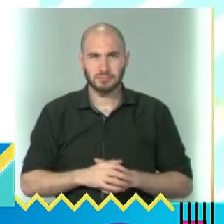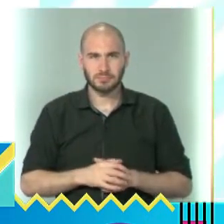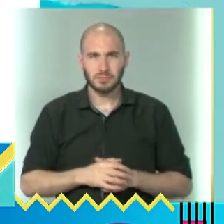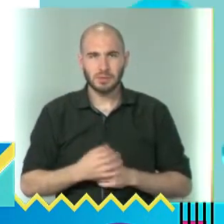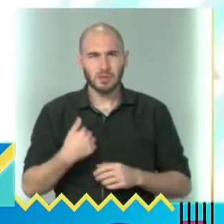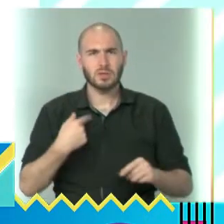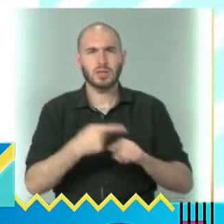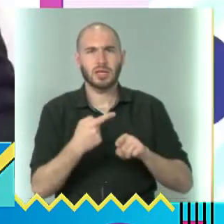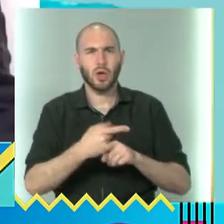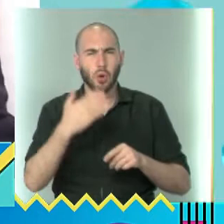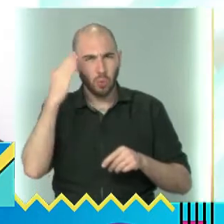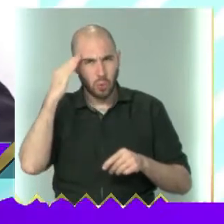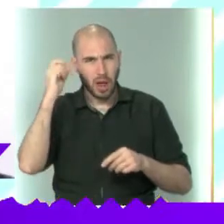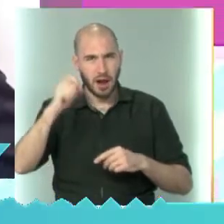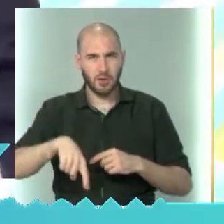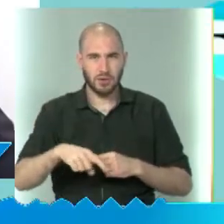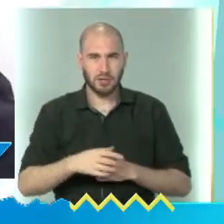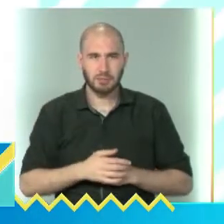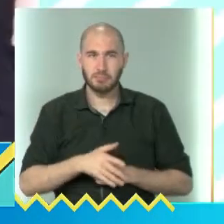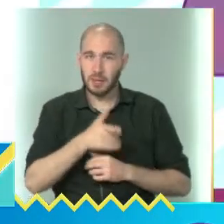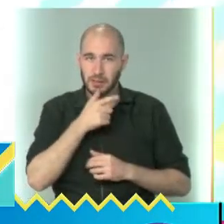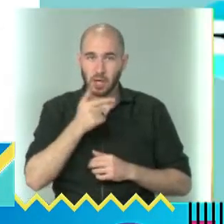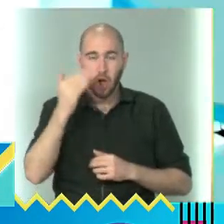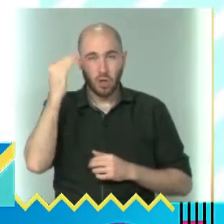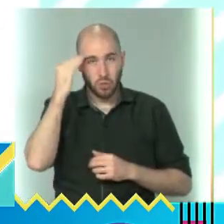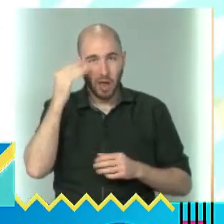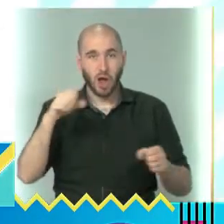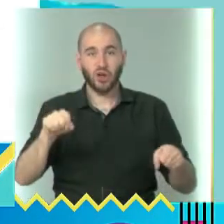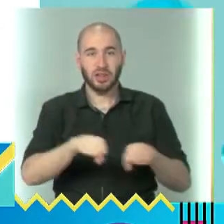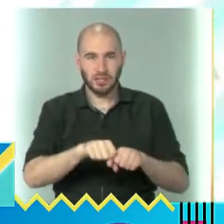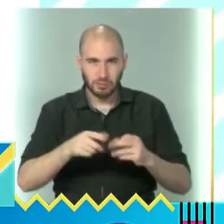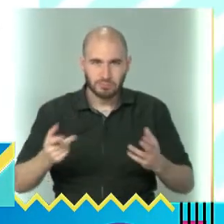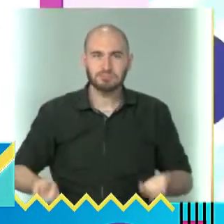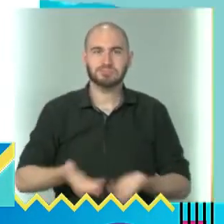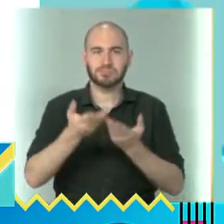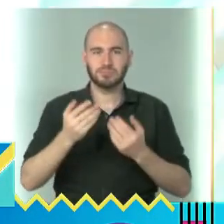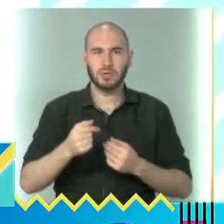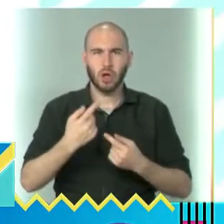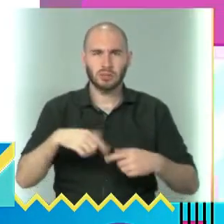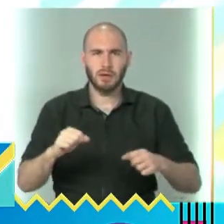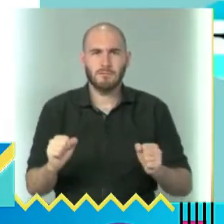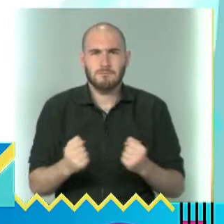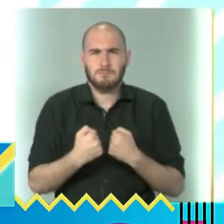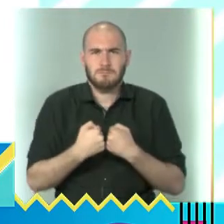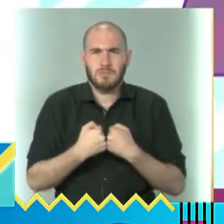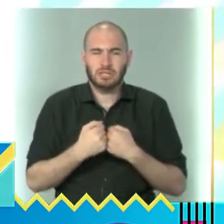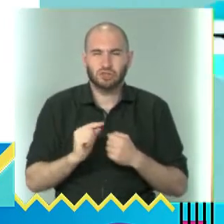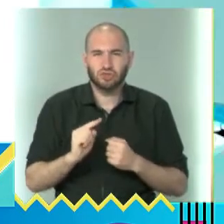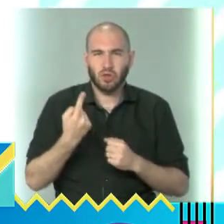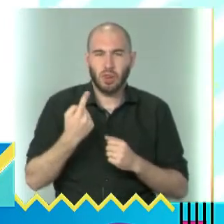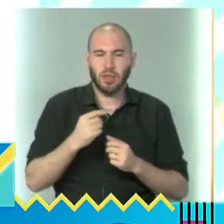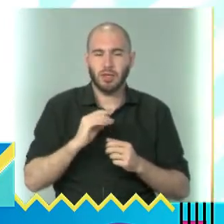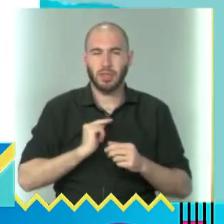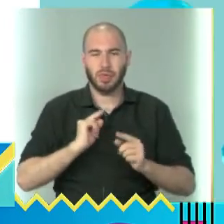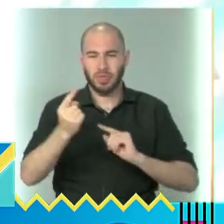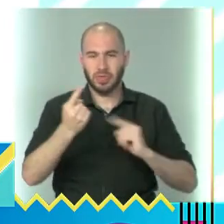tengo una queja contra la cultura del presente y me parece que la cultura de la conectividad empuja esa frivolidad, superficialidad,